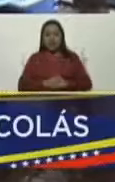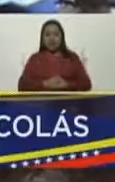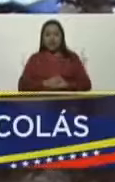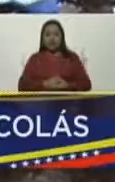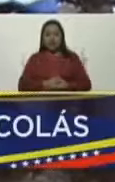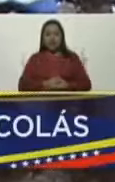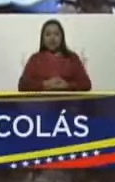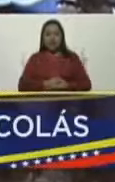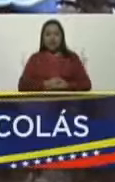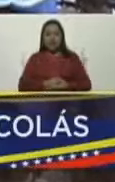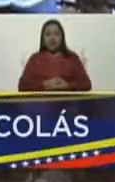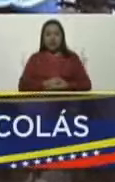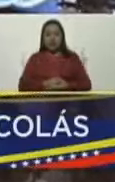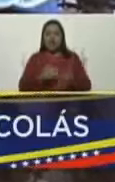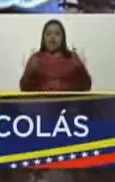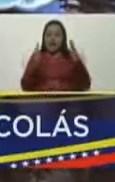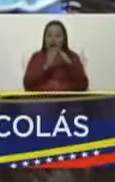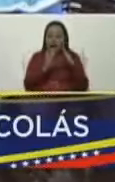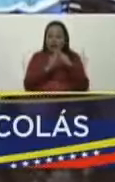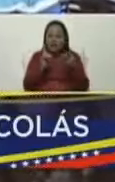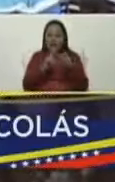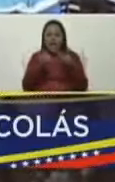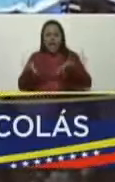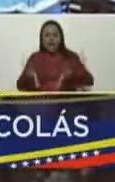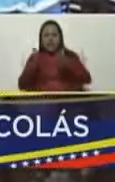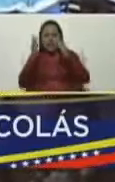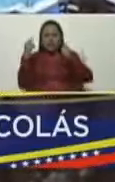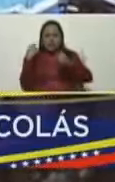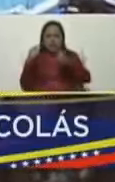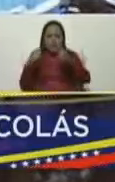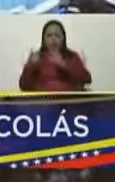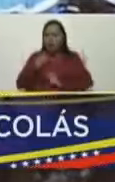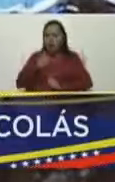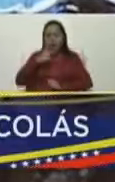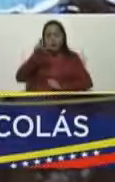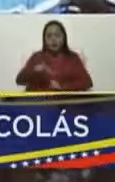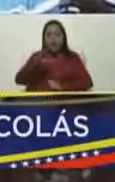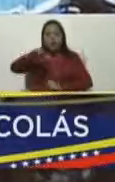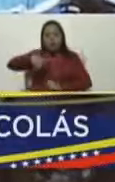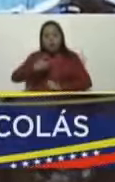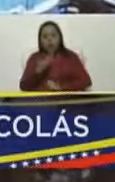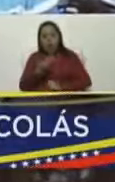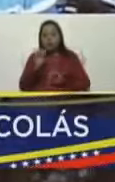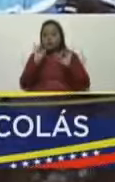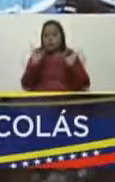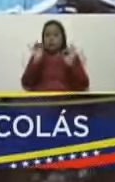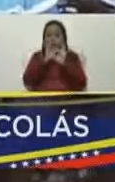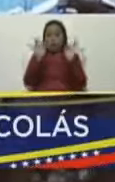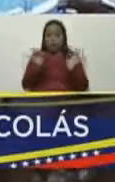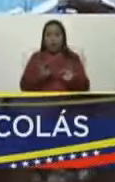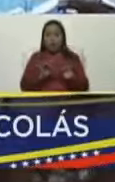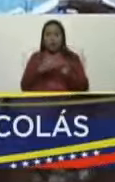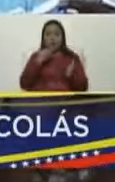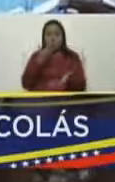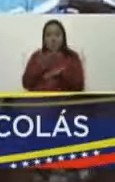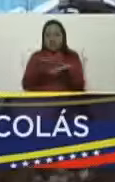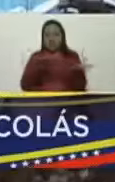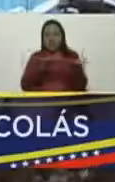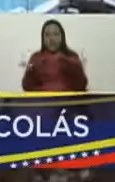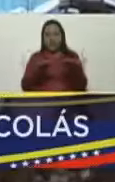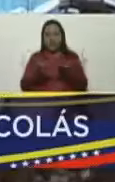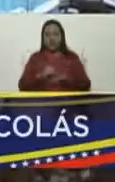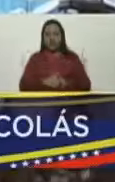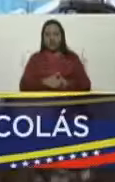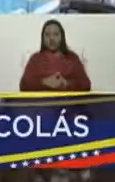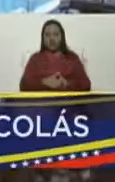digamos, patrimoniales, casas, edificios, ese tipo de cosas, donde cualquier persona puede, bajo el mismo formato, solicitar un servicio